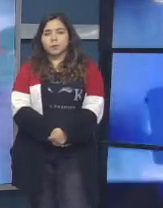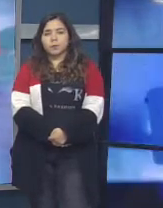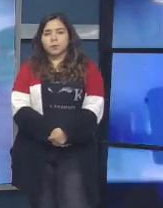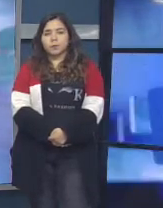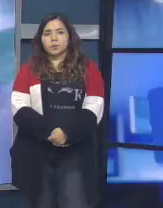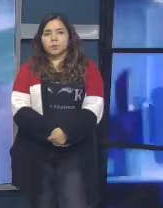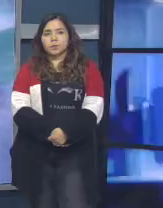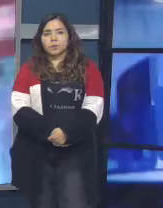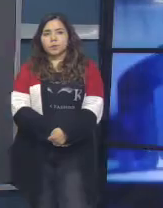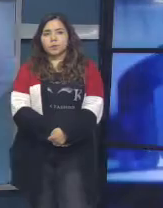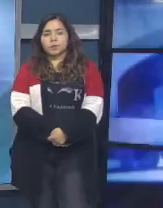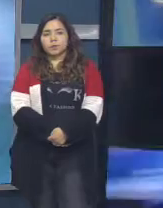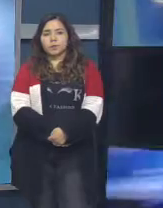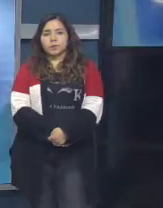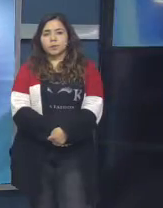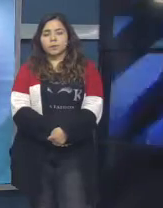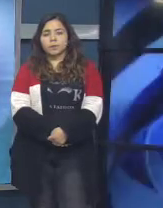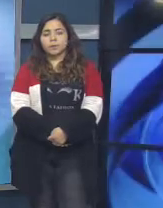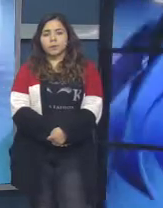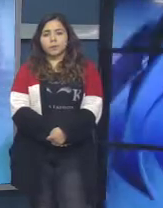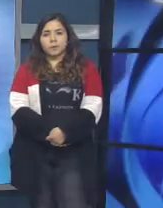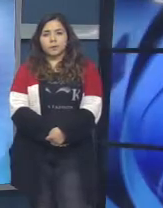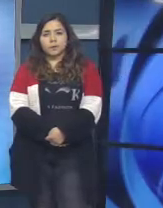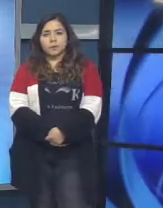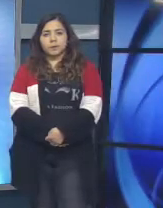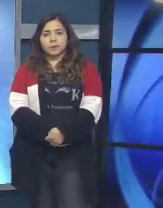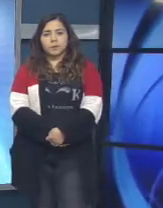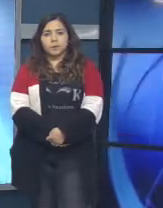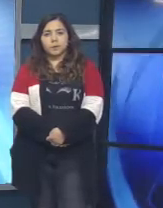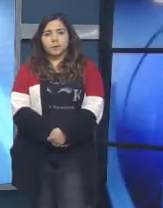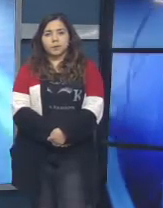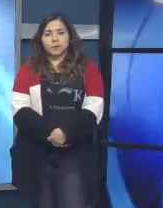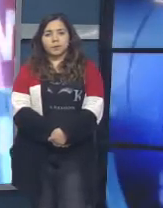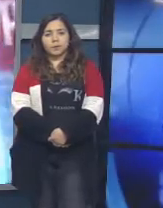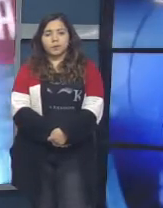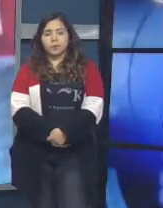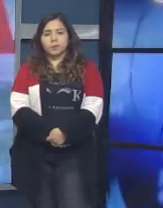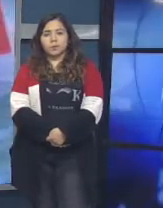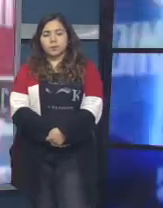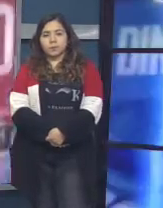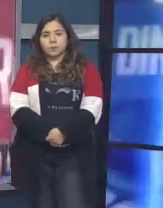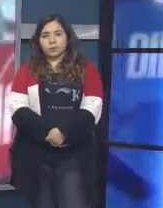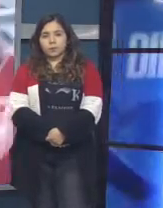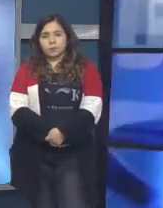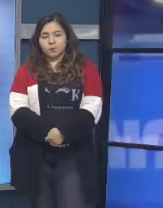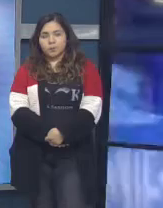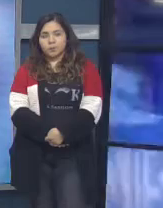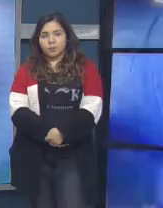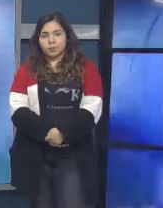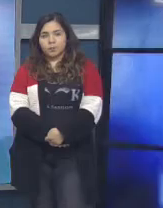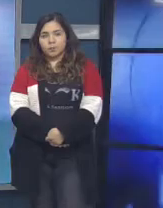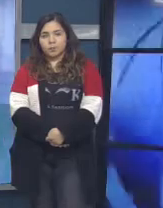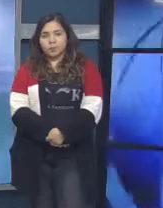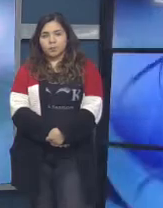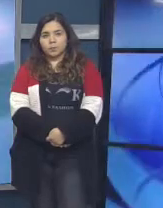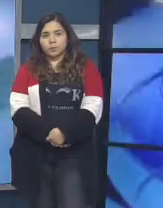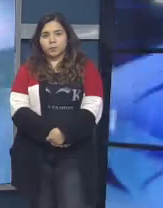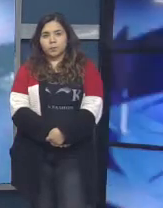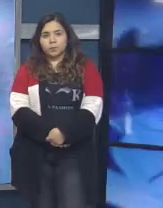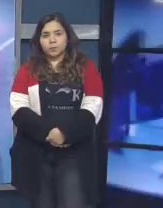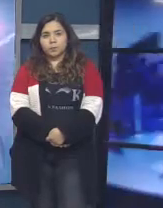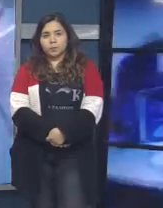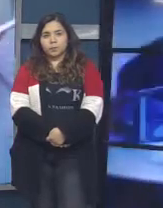realmente llegar a esta instancia donde un ATP no te alcanza para pagarle al empleado es una situación